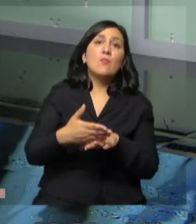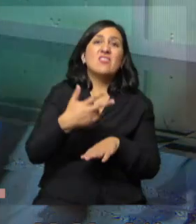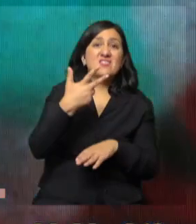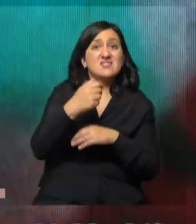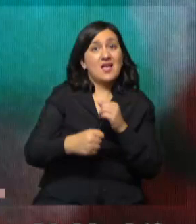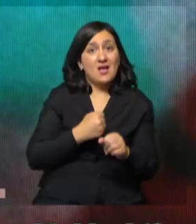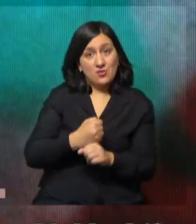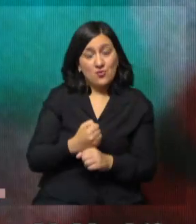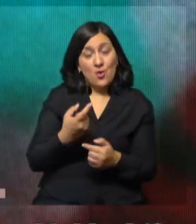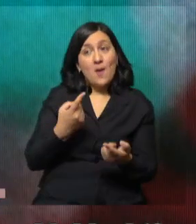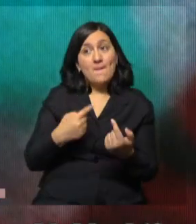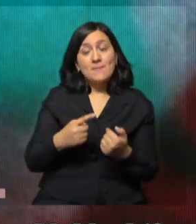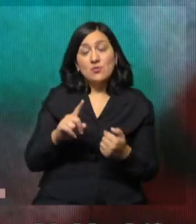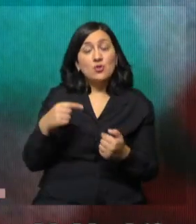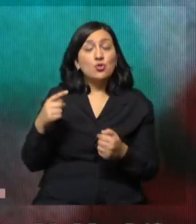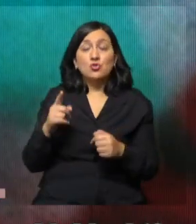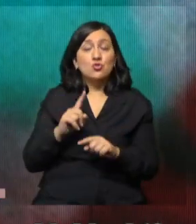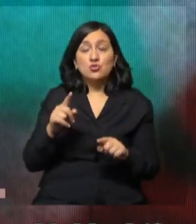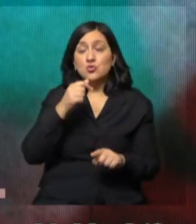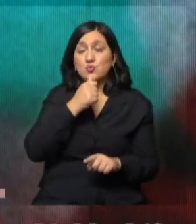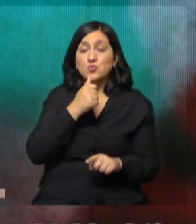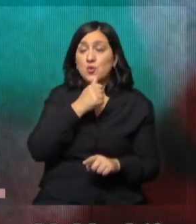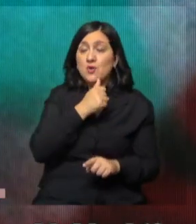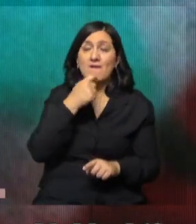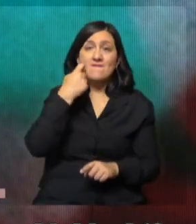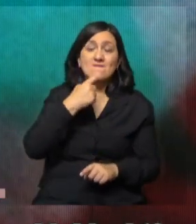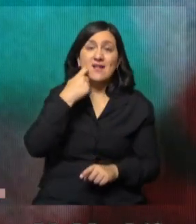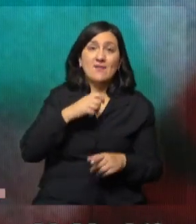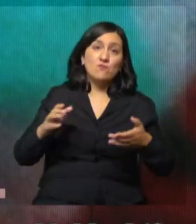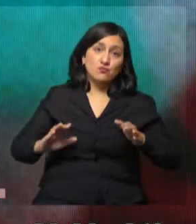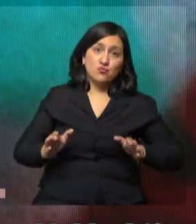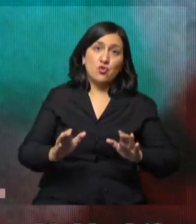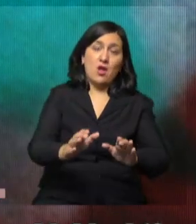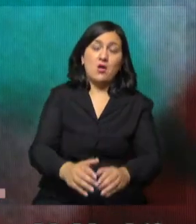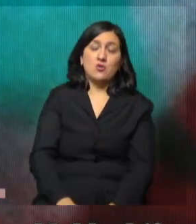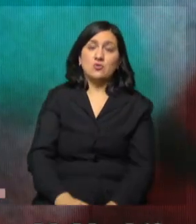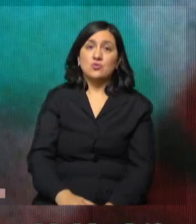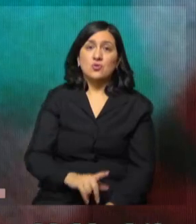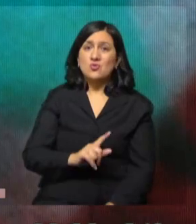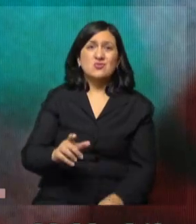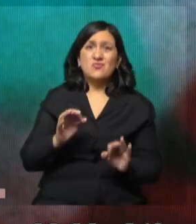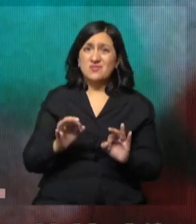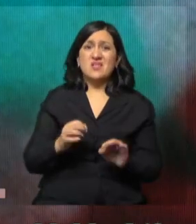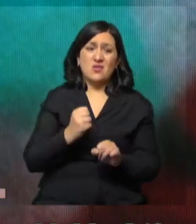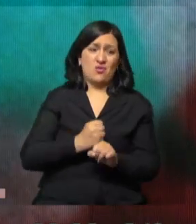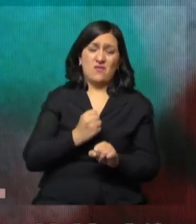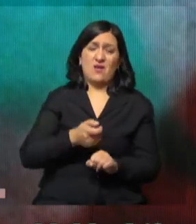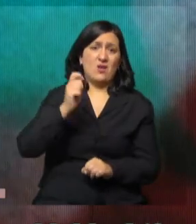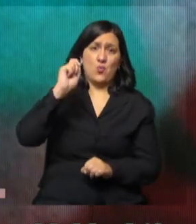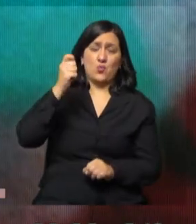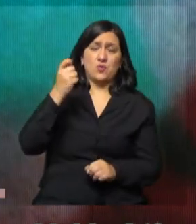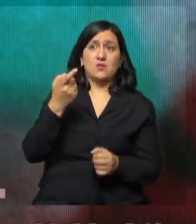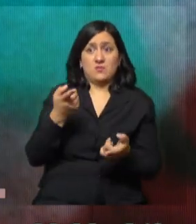pero lo otro no lo arreglamos, ¿no? Estamos con falta de gente, no damos abasto. Y indudablemente eso